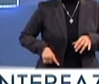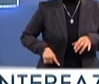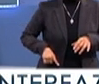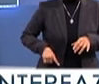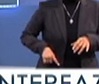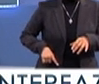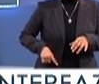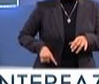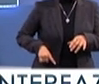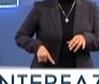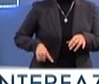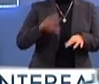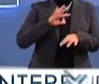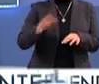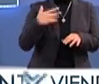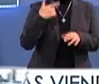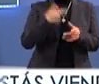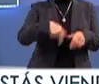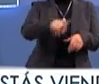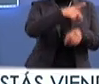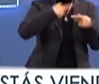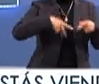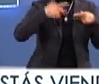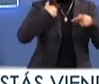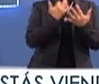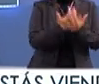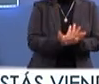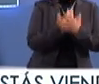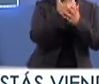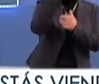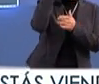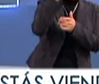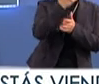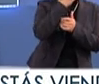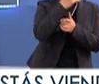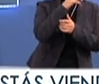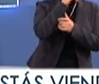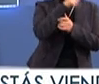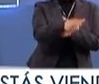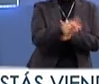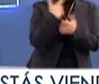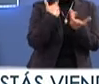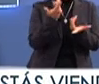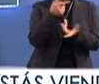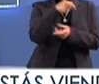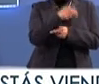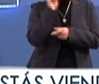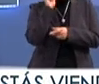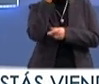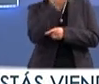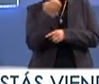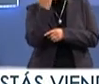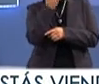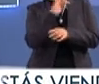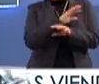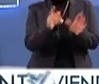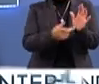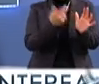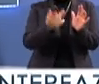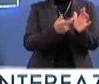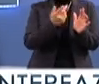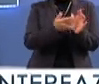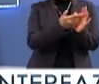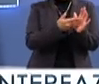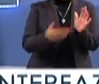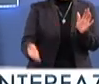gobierno que llena de esperanzas a todos los mexicanos, son los indicatorios que se han ido presentando en los